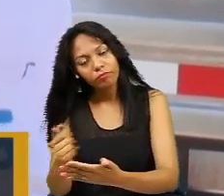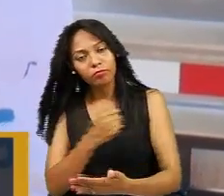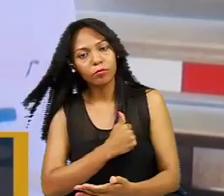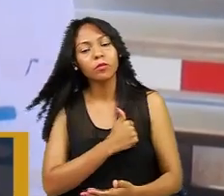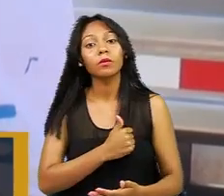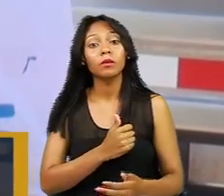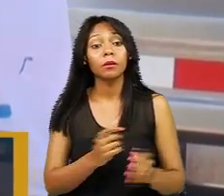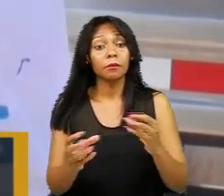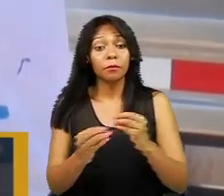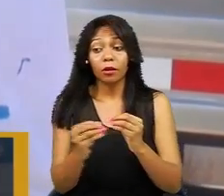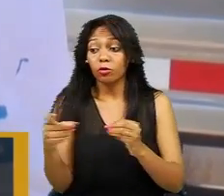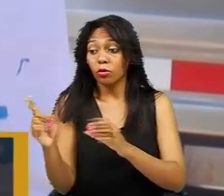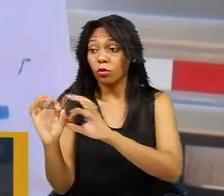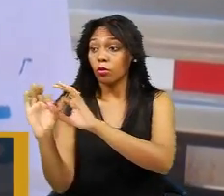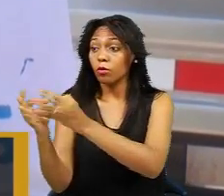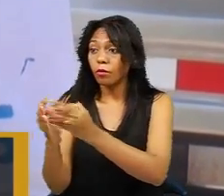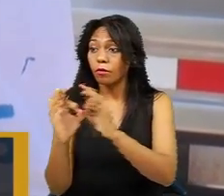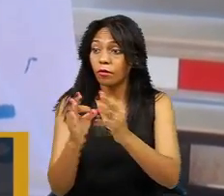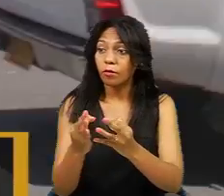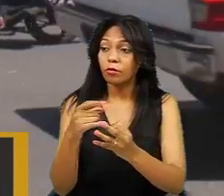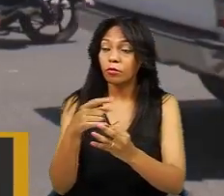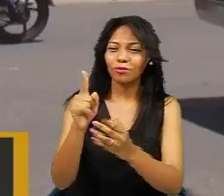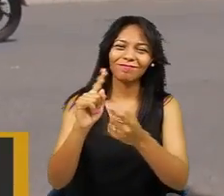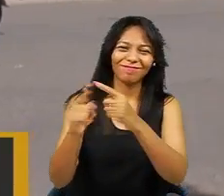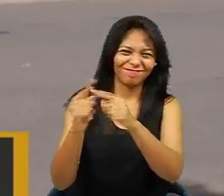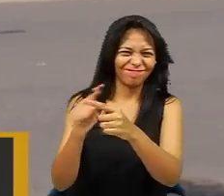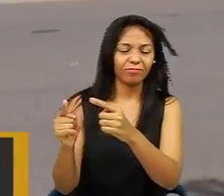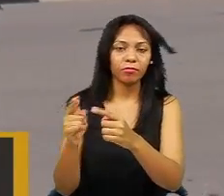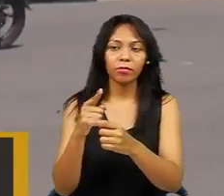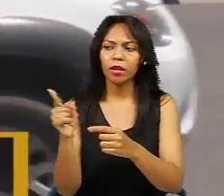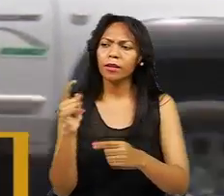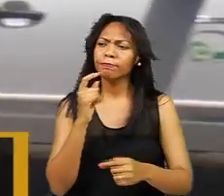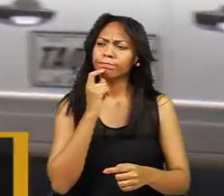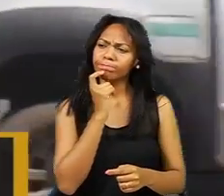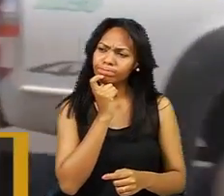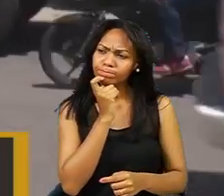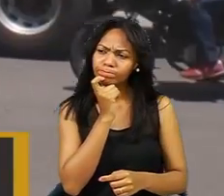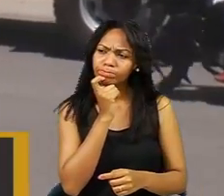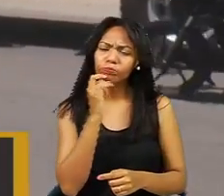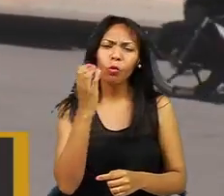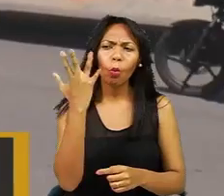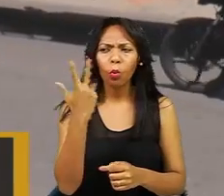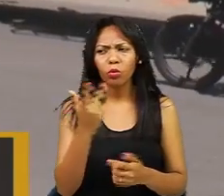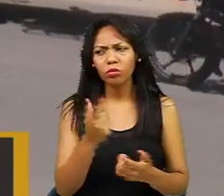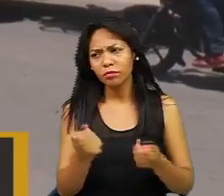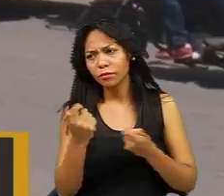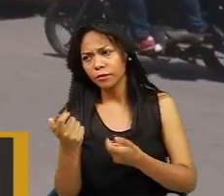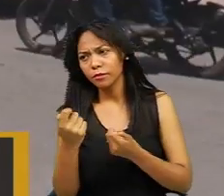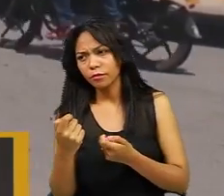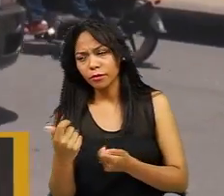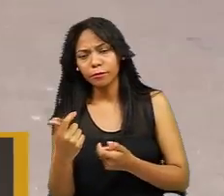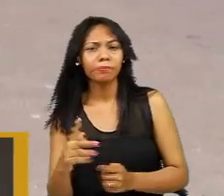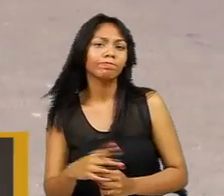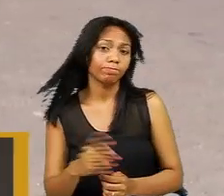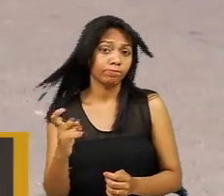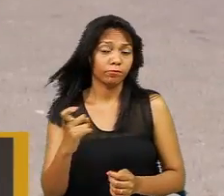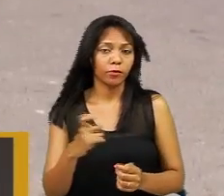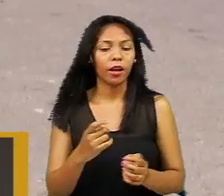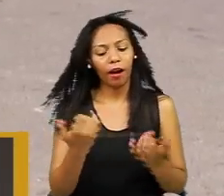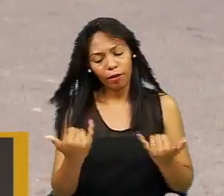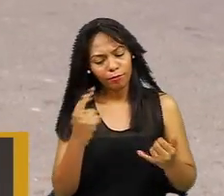de compañeros que son amigas de nuestras familias tienen conocimiento el diario vivir de nosotros. Entonces, la intención de esta